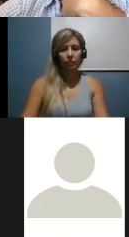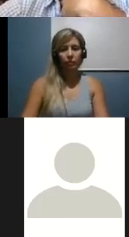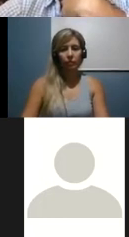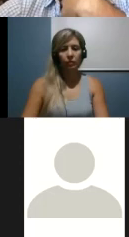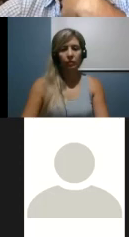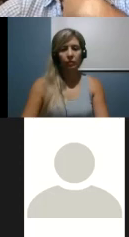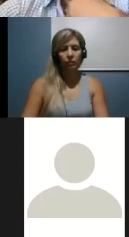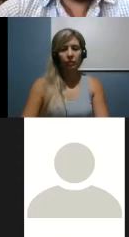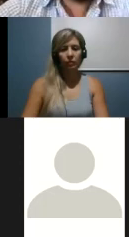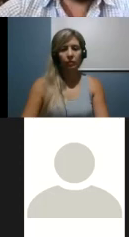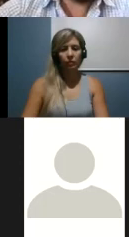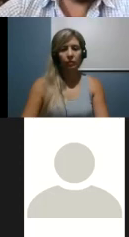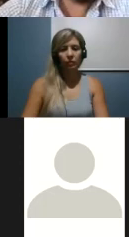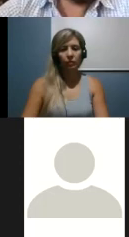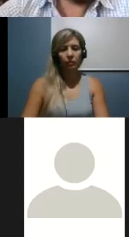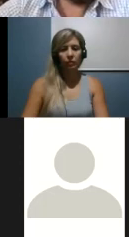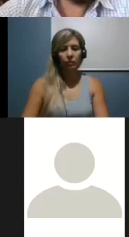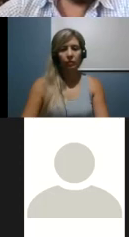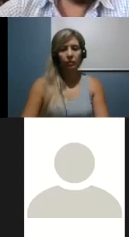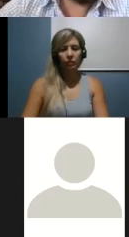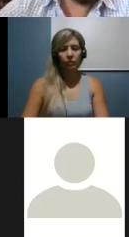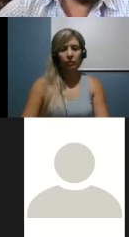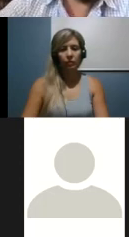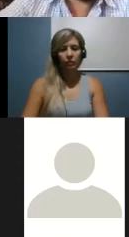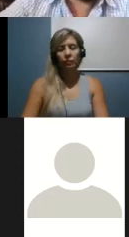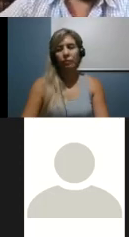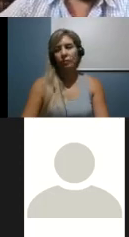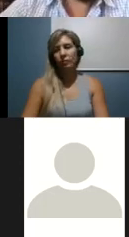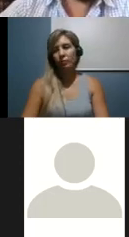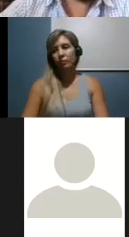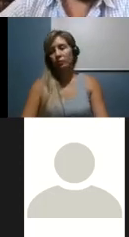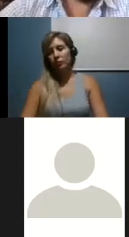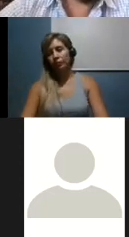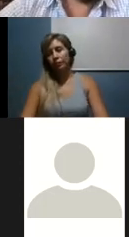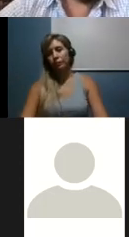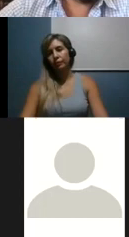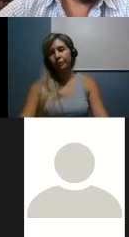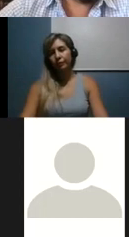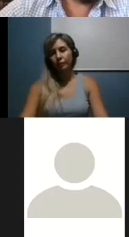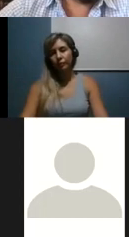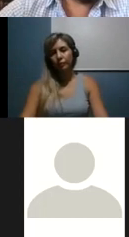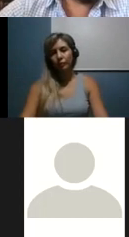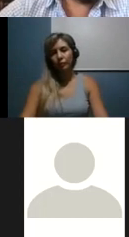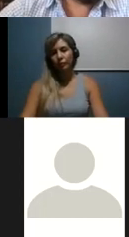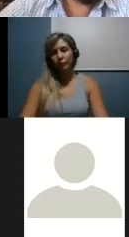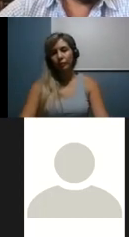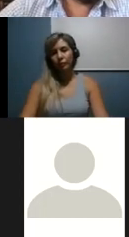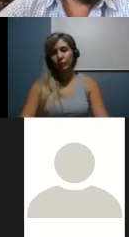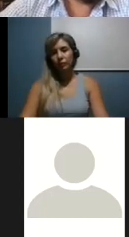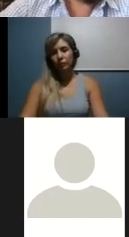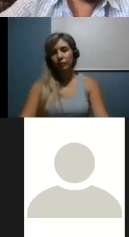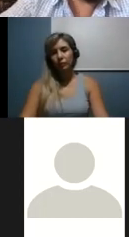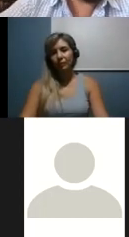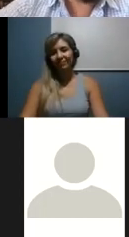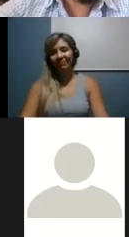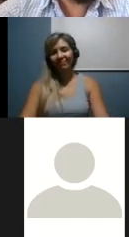de sus integrantes. Y es acá, y tomo como referencia lo que decía Susana, no sé qué fue primero, si el huevo o la gallina.